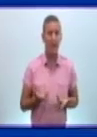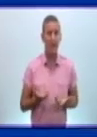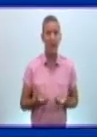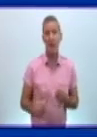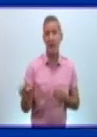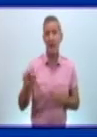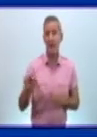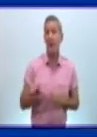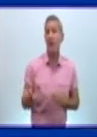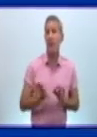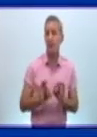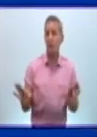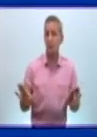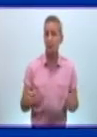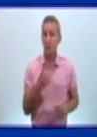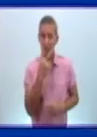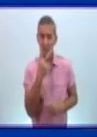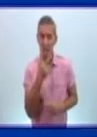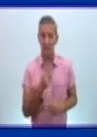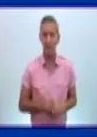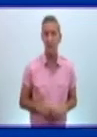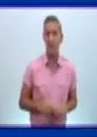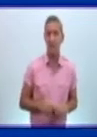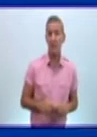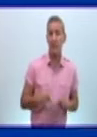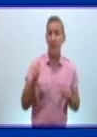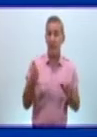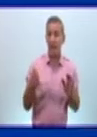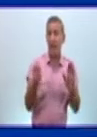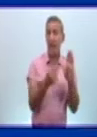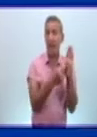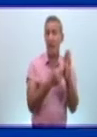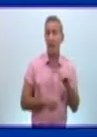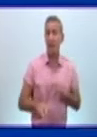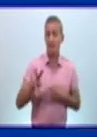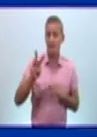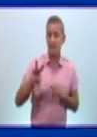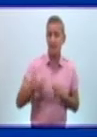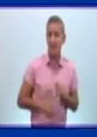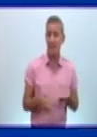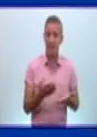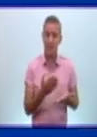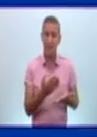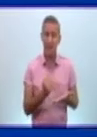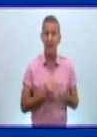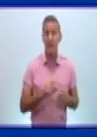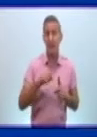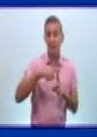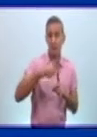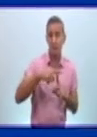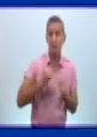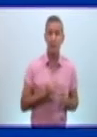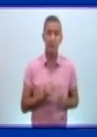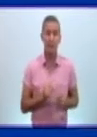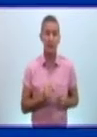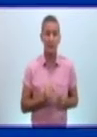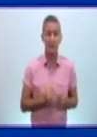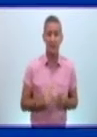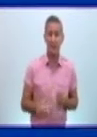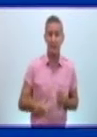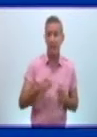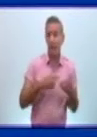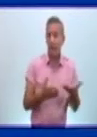puras, aparecen en el apéndice 3 de su libro de texto de la página 117, que ustedes posteriormente pueden